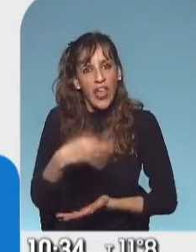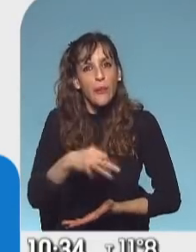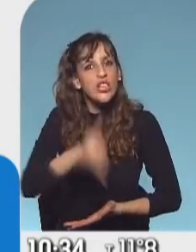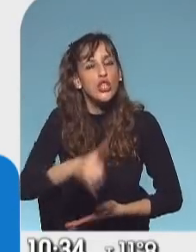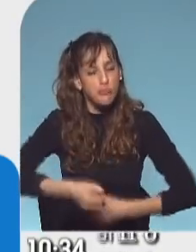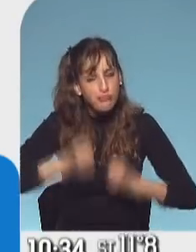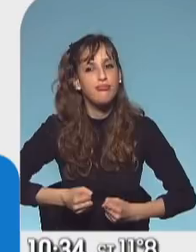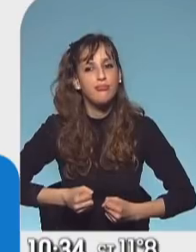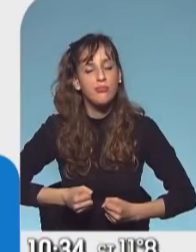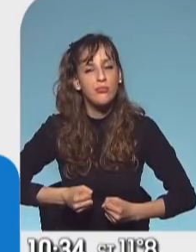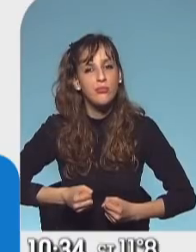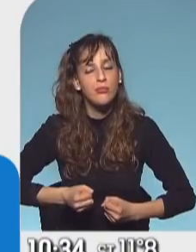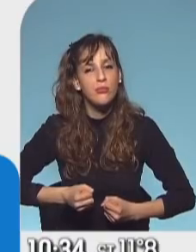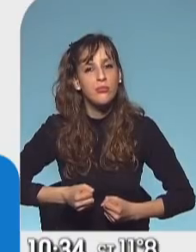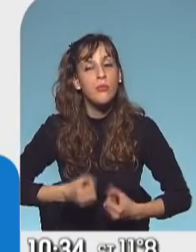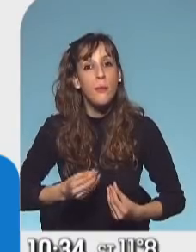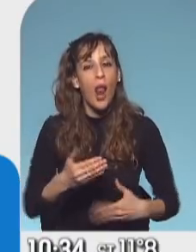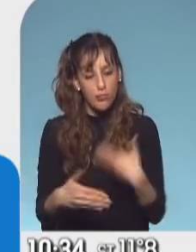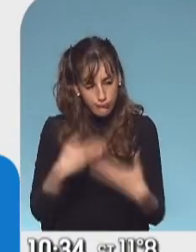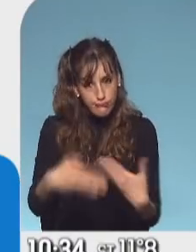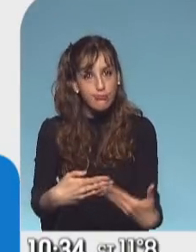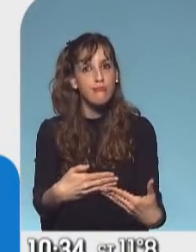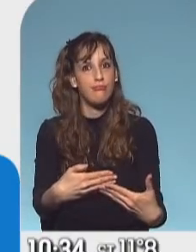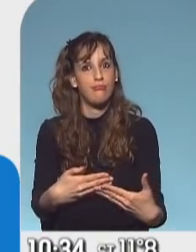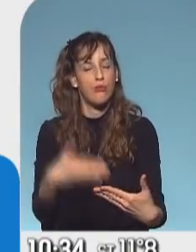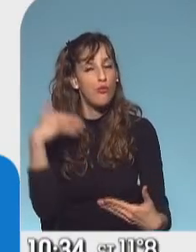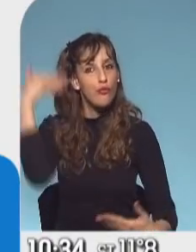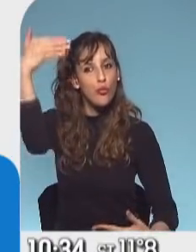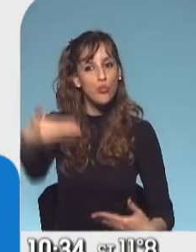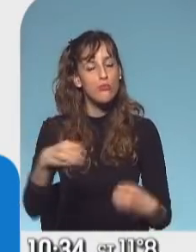tomar para encarar el futuro.